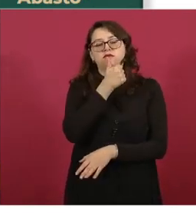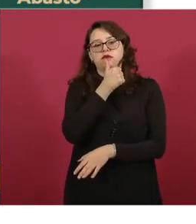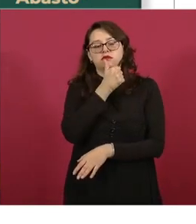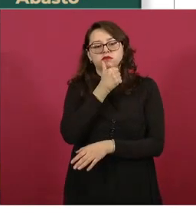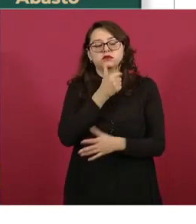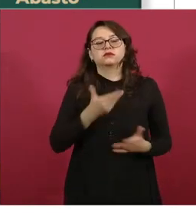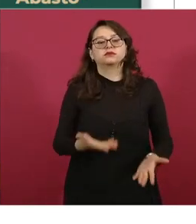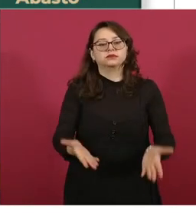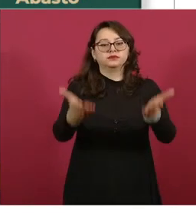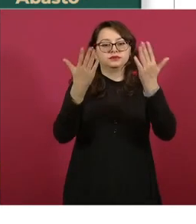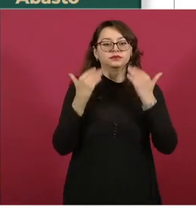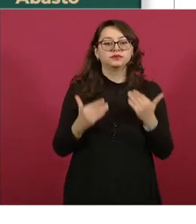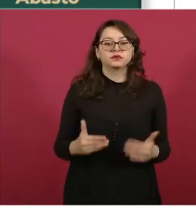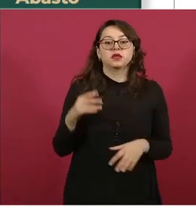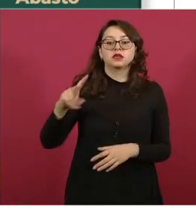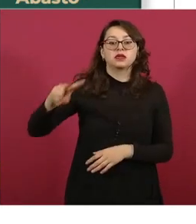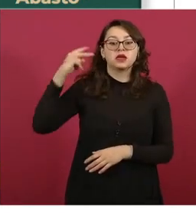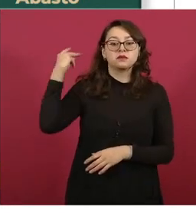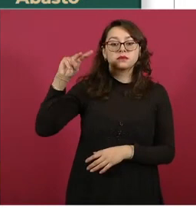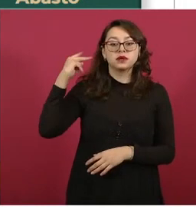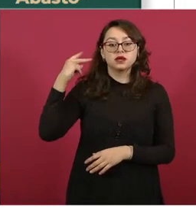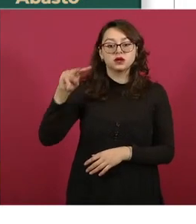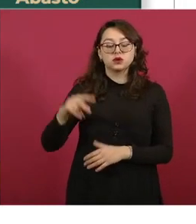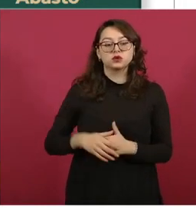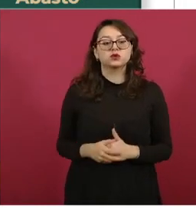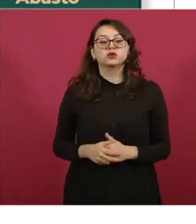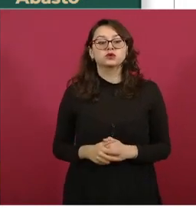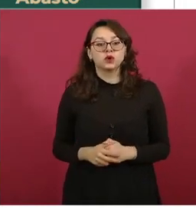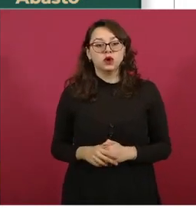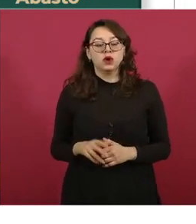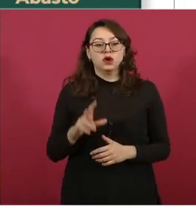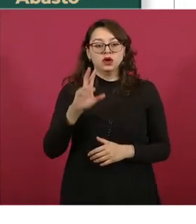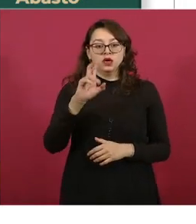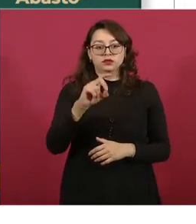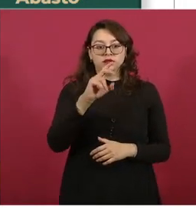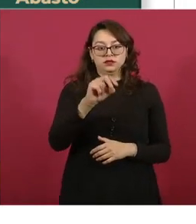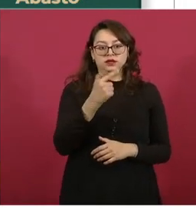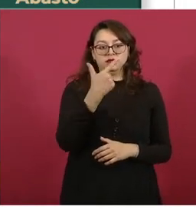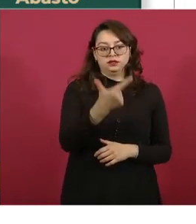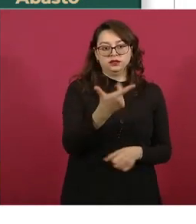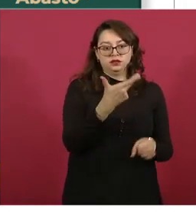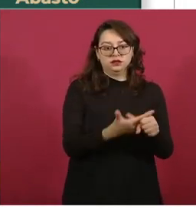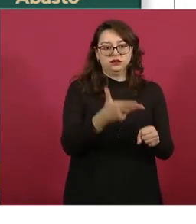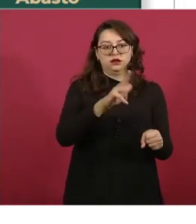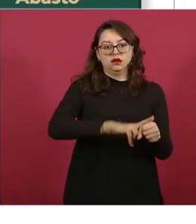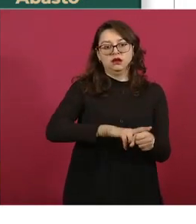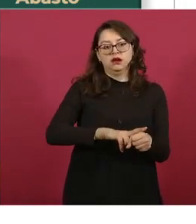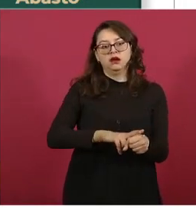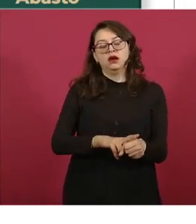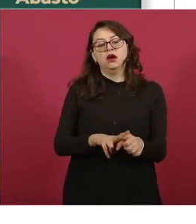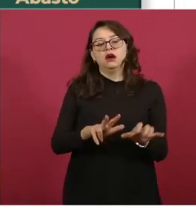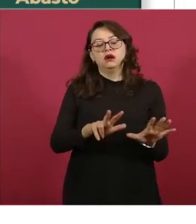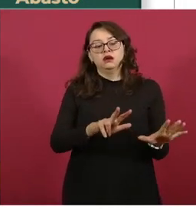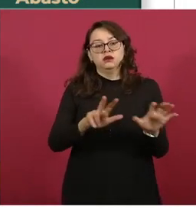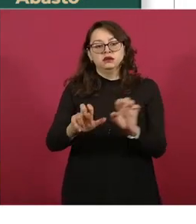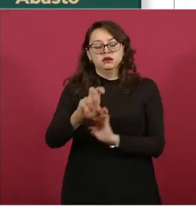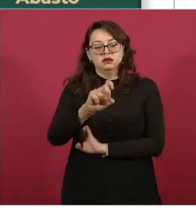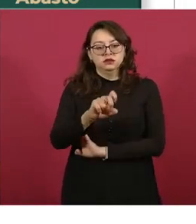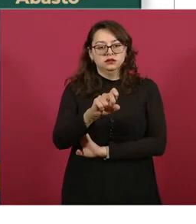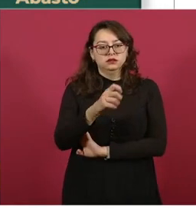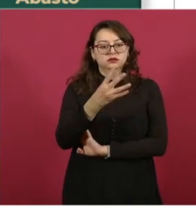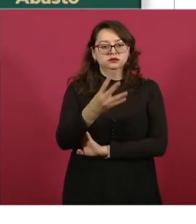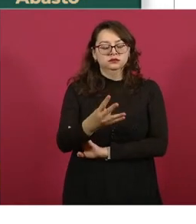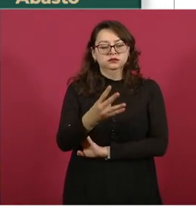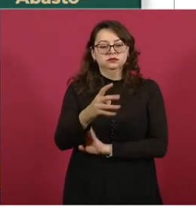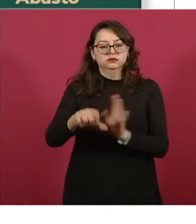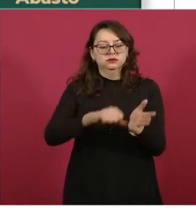Veracruz, el SAI está operando en 37 de 63 hospitales y en 834 de 1.413